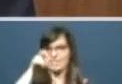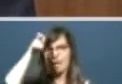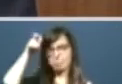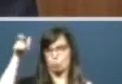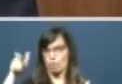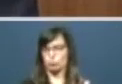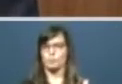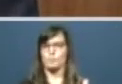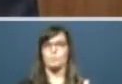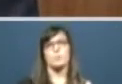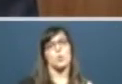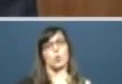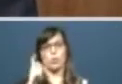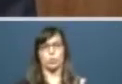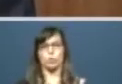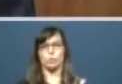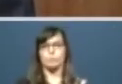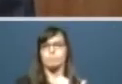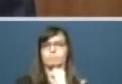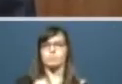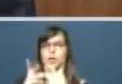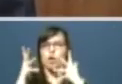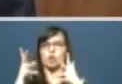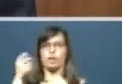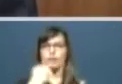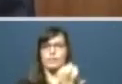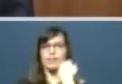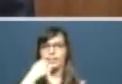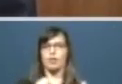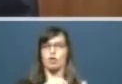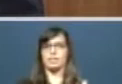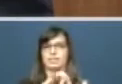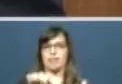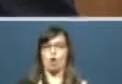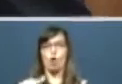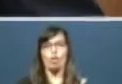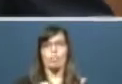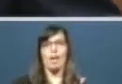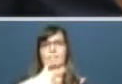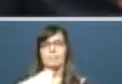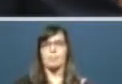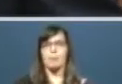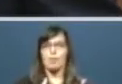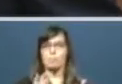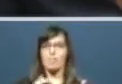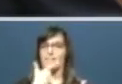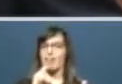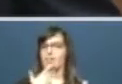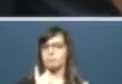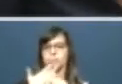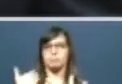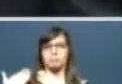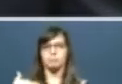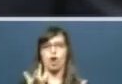por otro lado la constitución del consejo financiero de castilla y león' que hoy nos permite contar con un marco estable de interlocución con 12 entidades